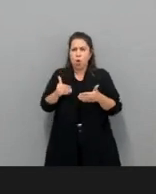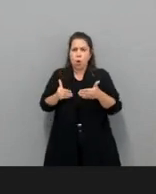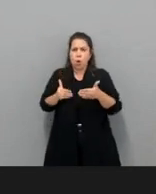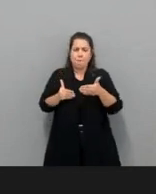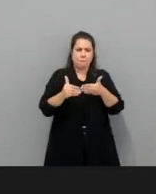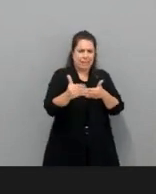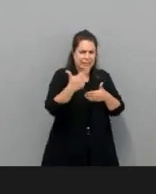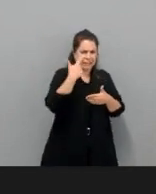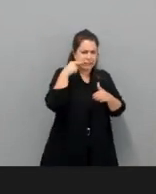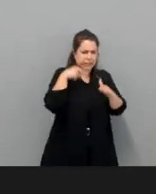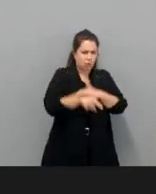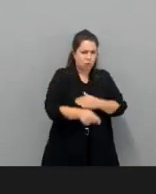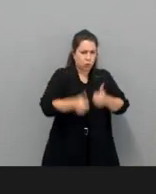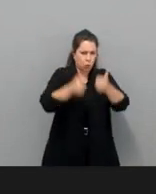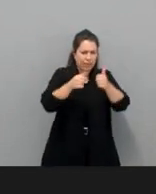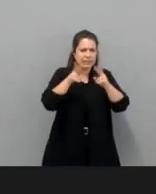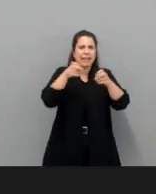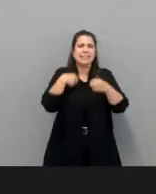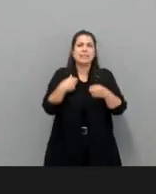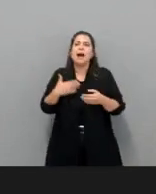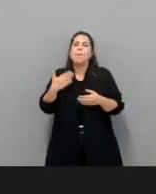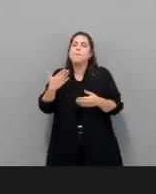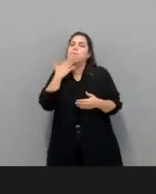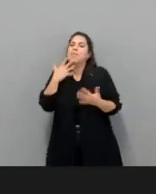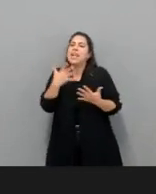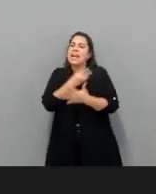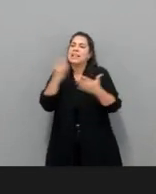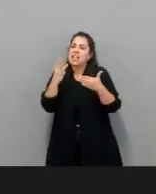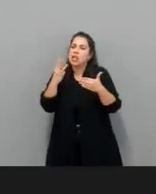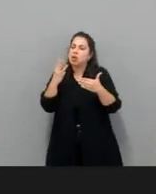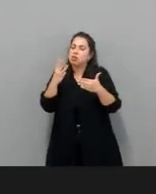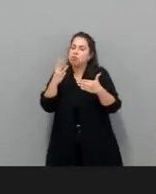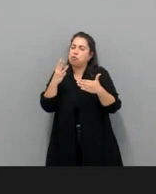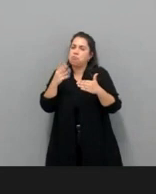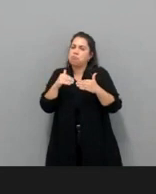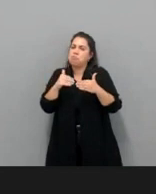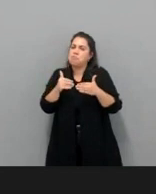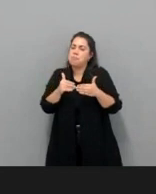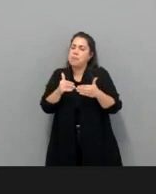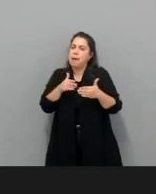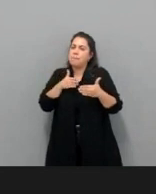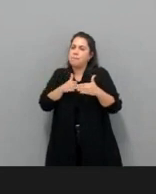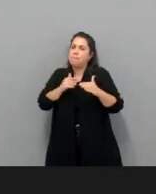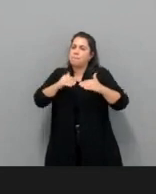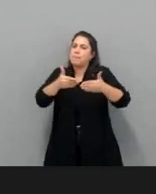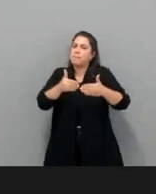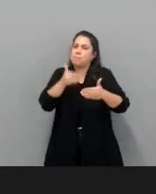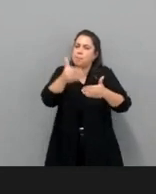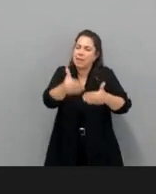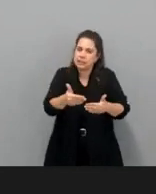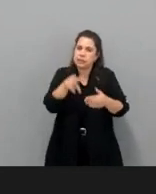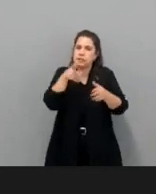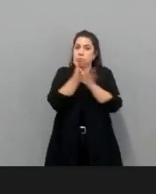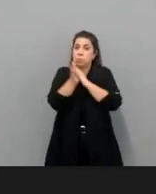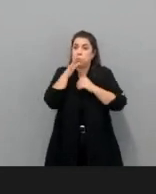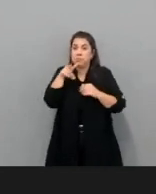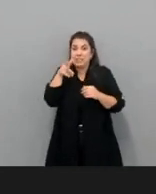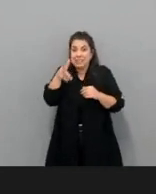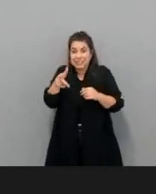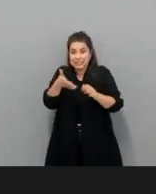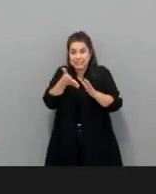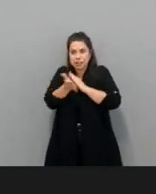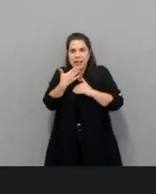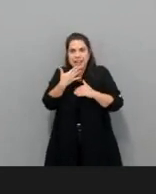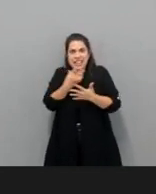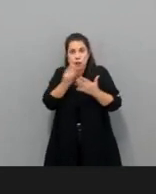Vamos a superar la barrera de los 18 años porque supone un cambio importante en las personas con parálisis cerebral